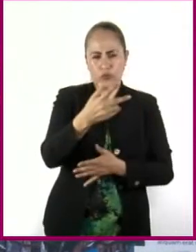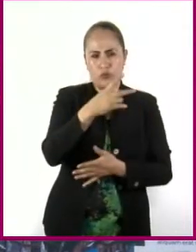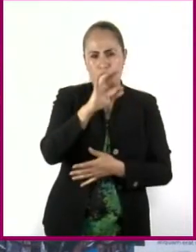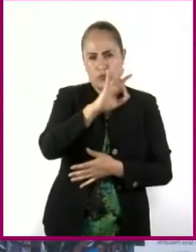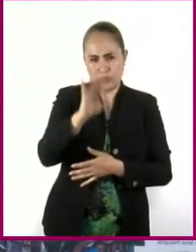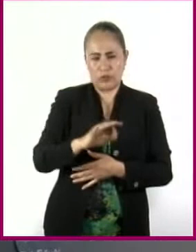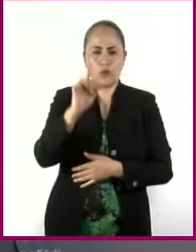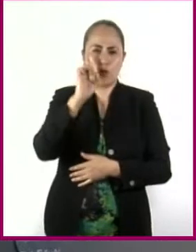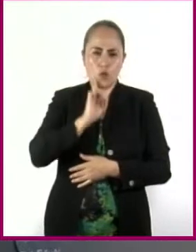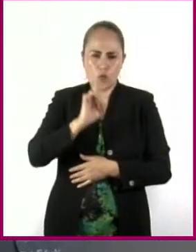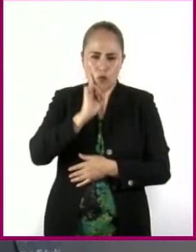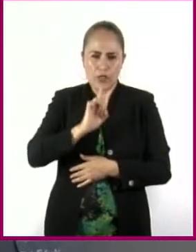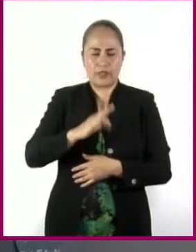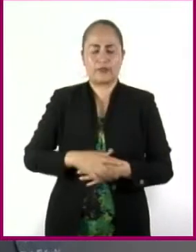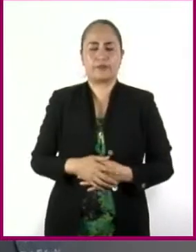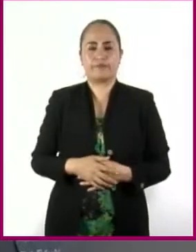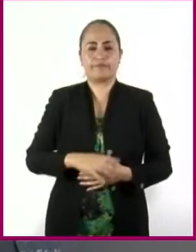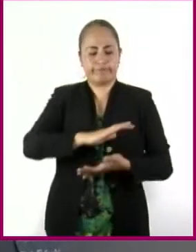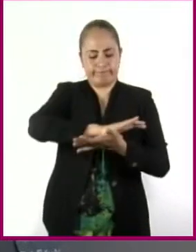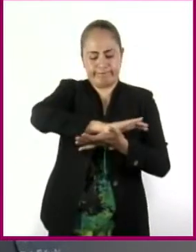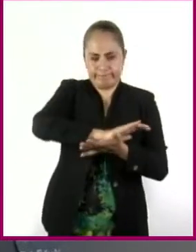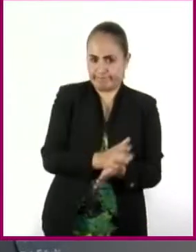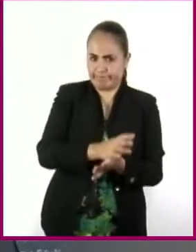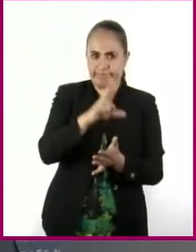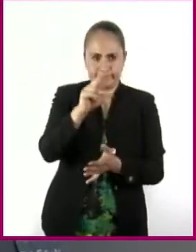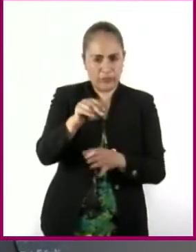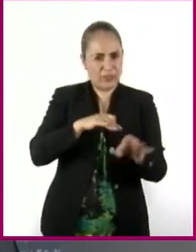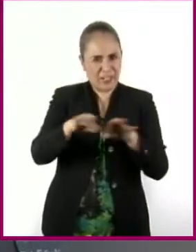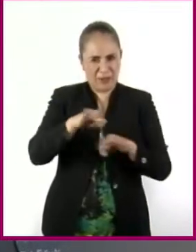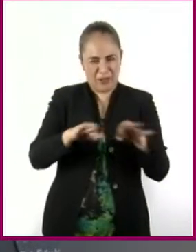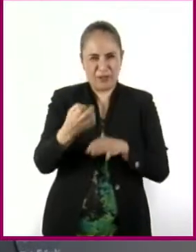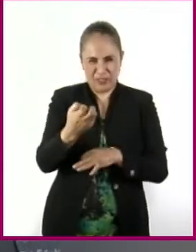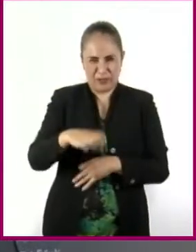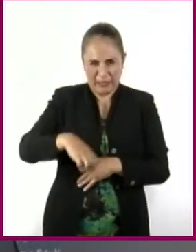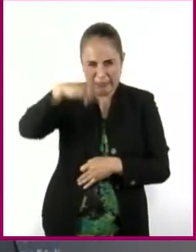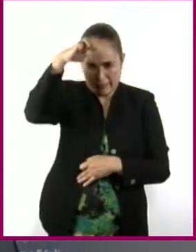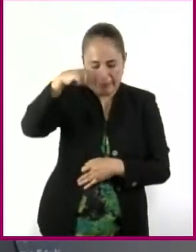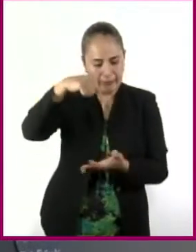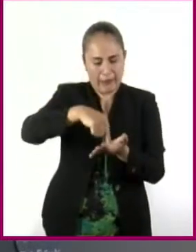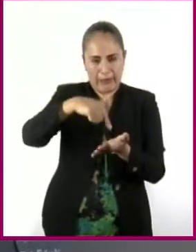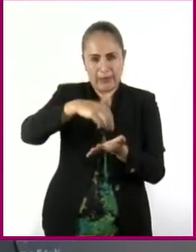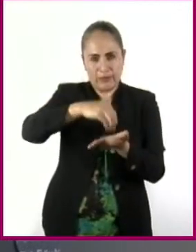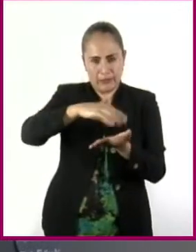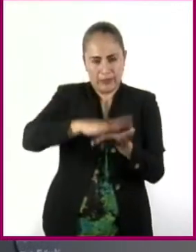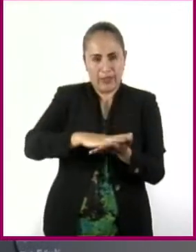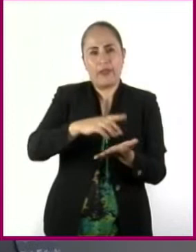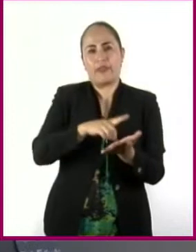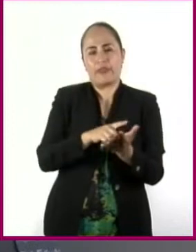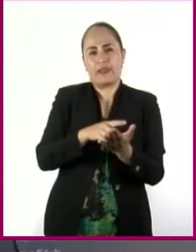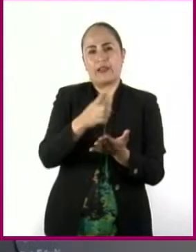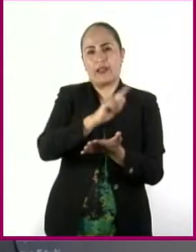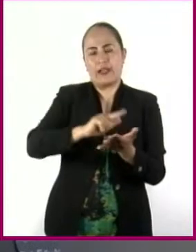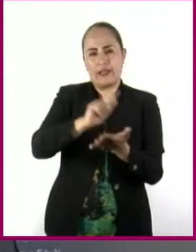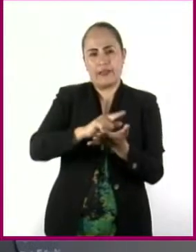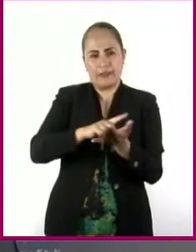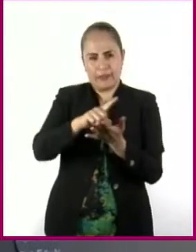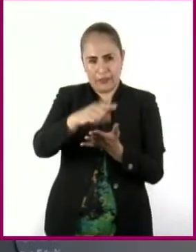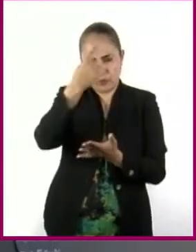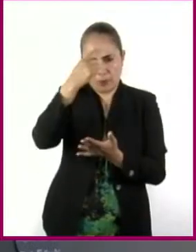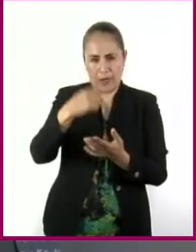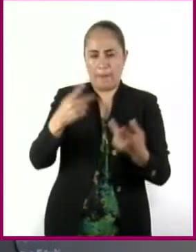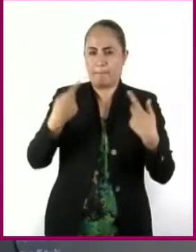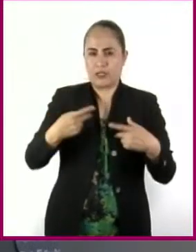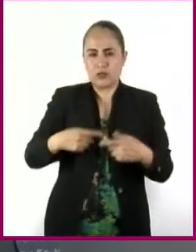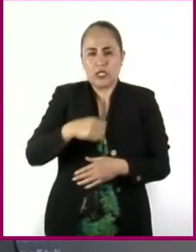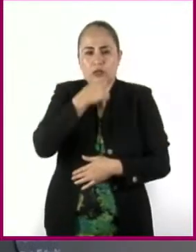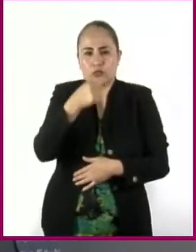mujeres. La no discriminación laboral por edad es un derecho establecido en la Ley de Derechos de las Personas Adultas Mayores. Como